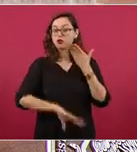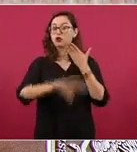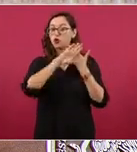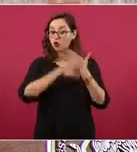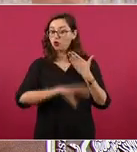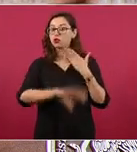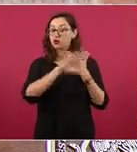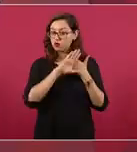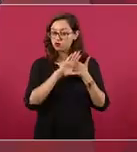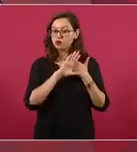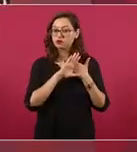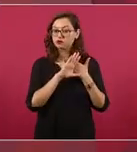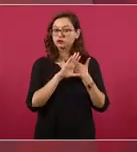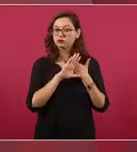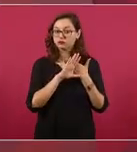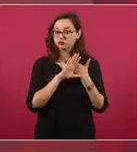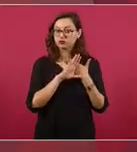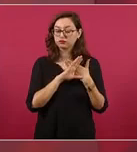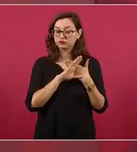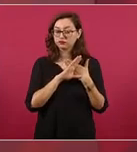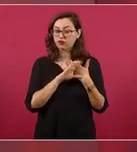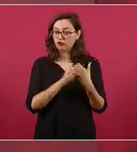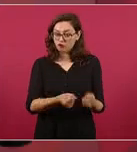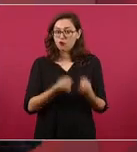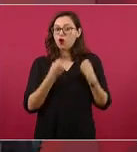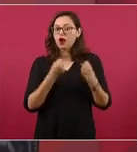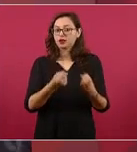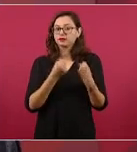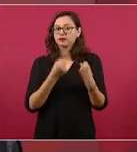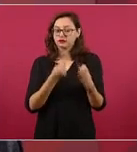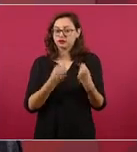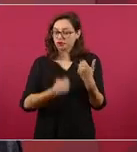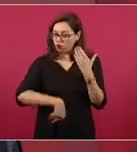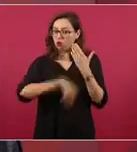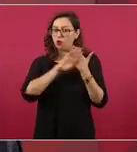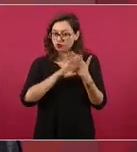que hicieron campaña en contra.